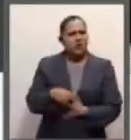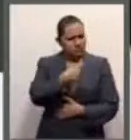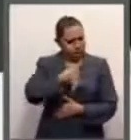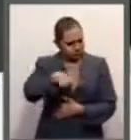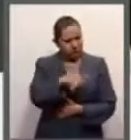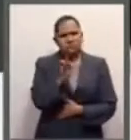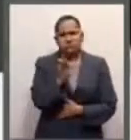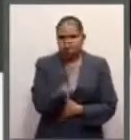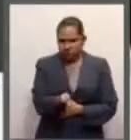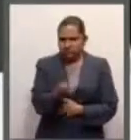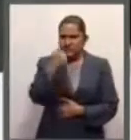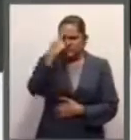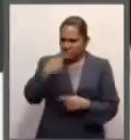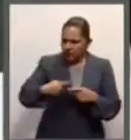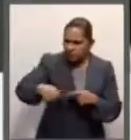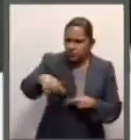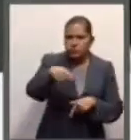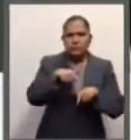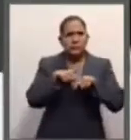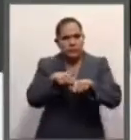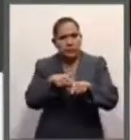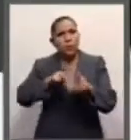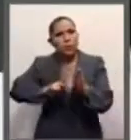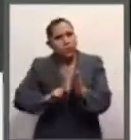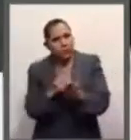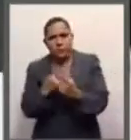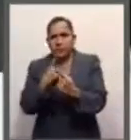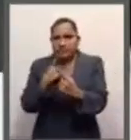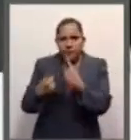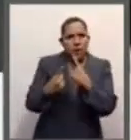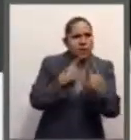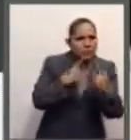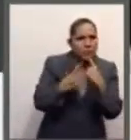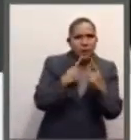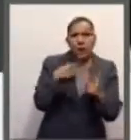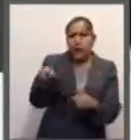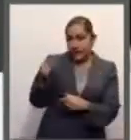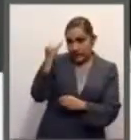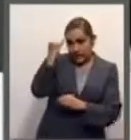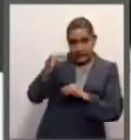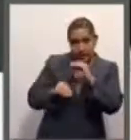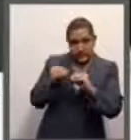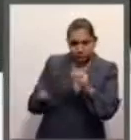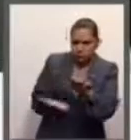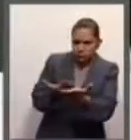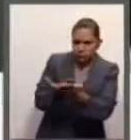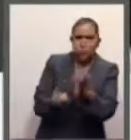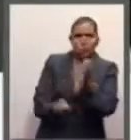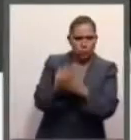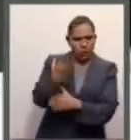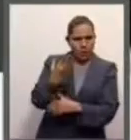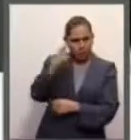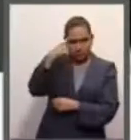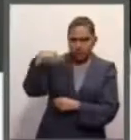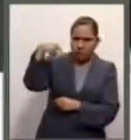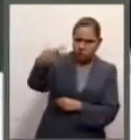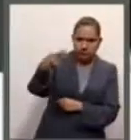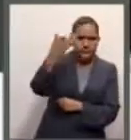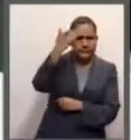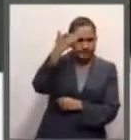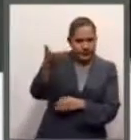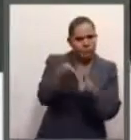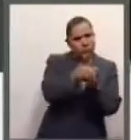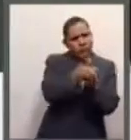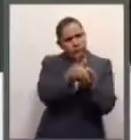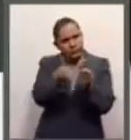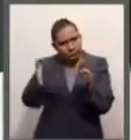a volver a discutirlo a través de una nueva iniciativa en el próximo periodo